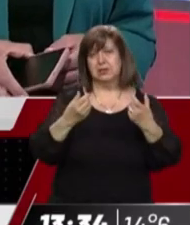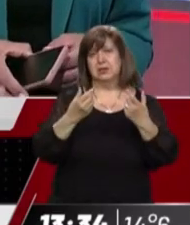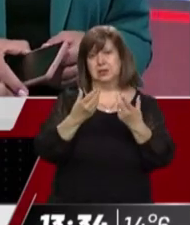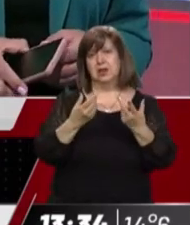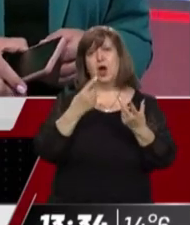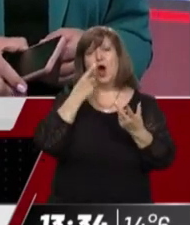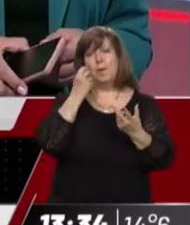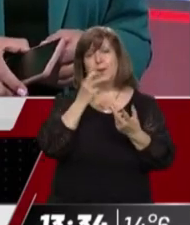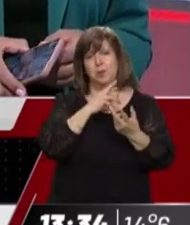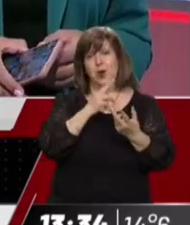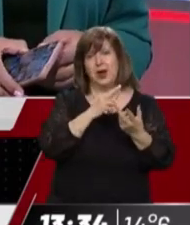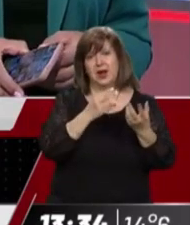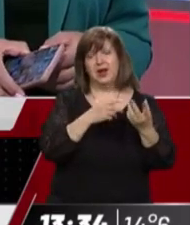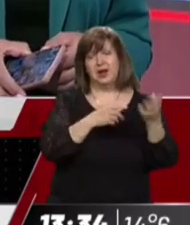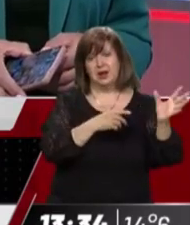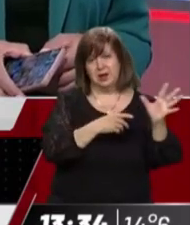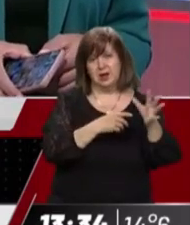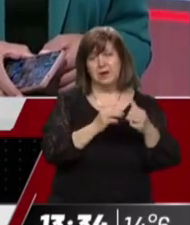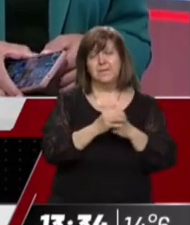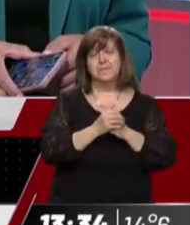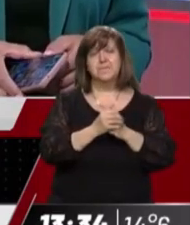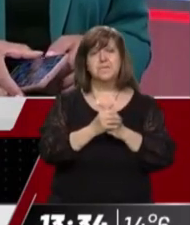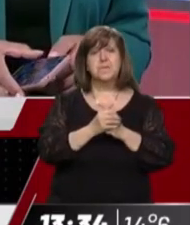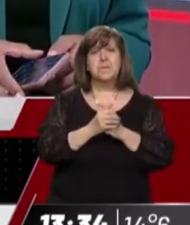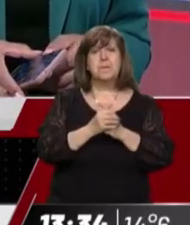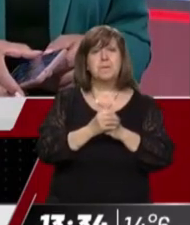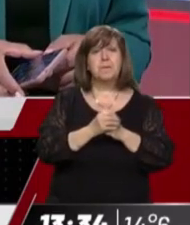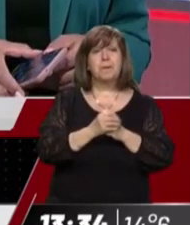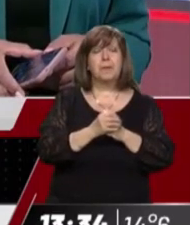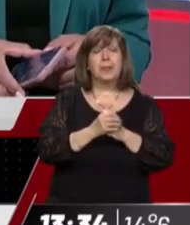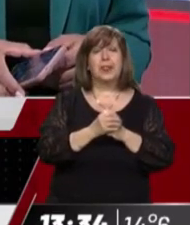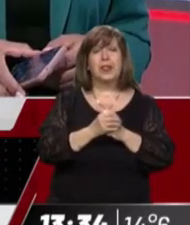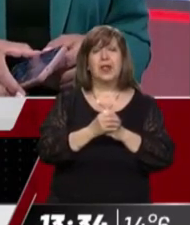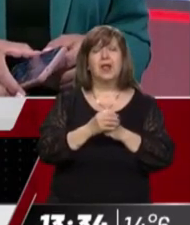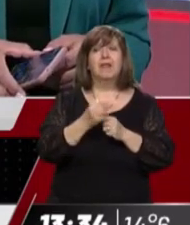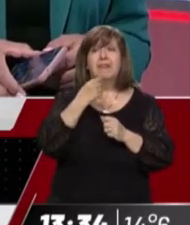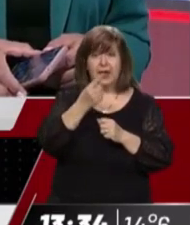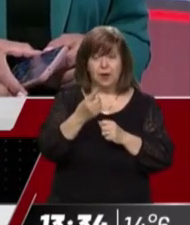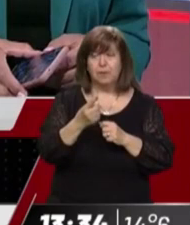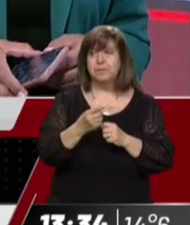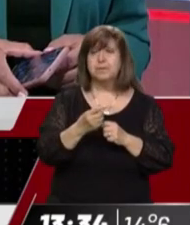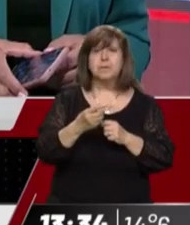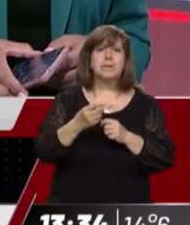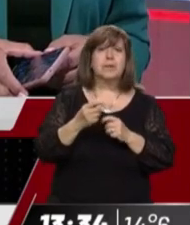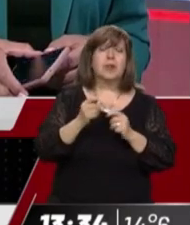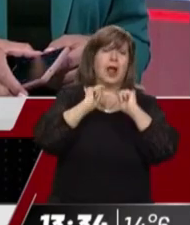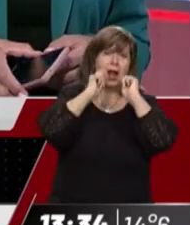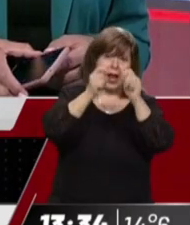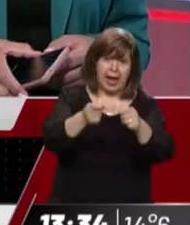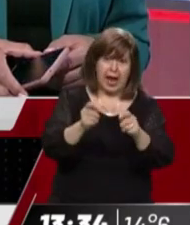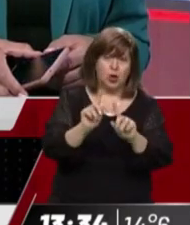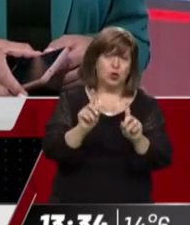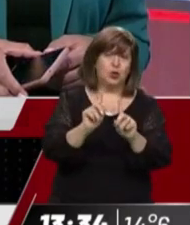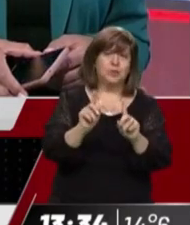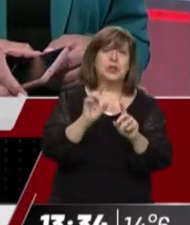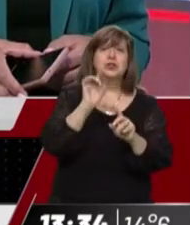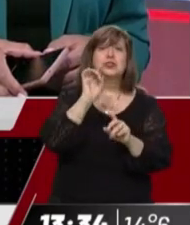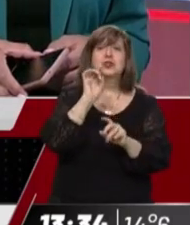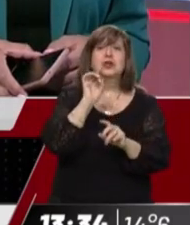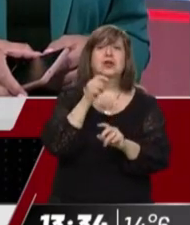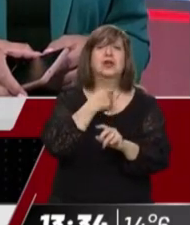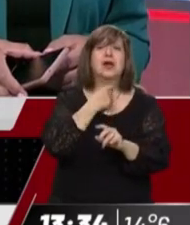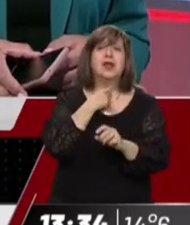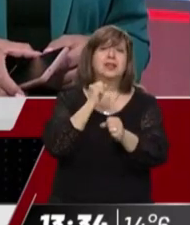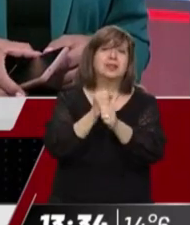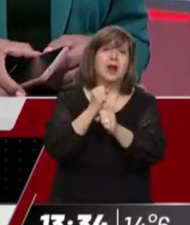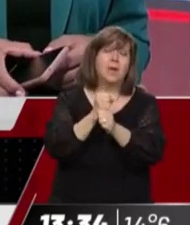lo decía recién y me parece que Marisol hizo hincapié también, no quiere que le regalen. La ayuda es un paliativo. Ella quiere un trabajo.